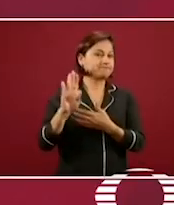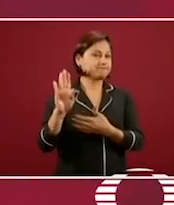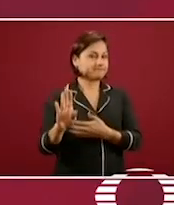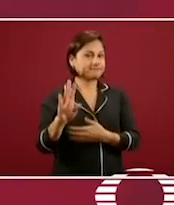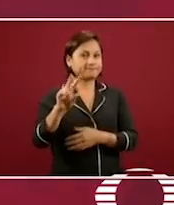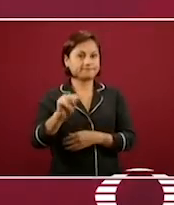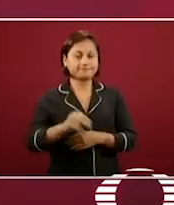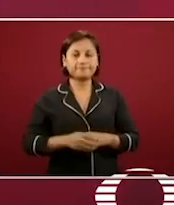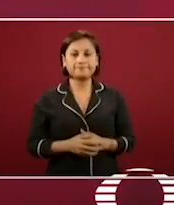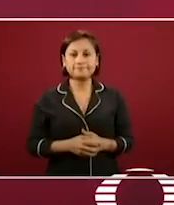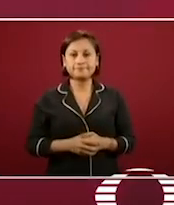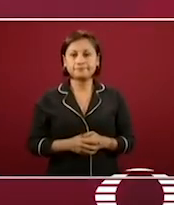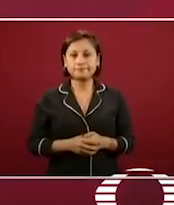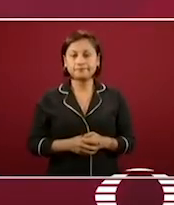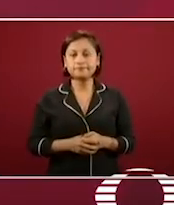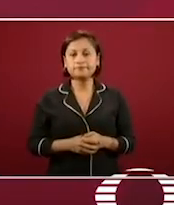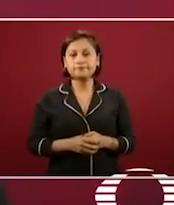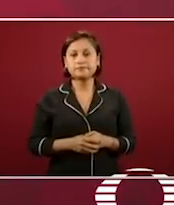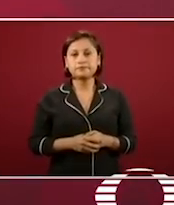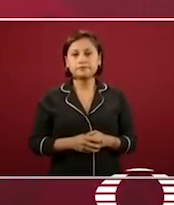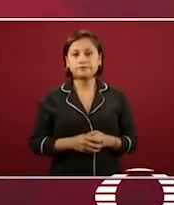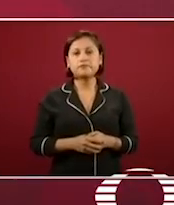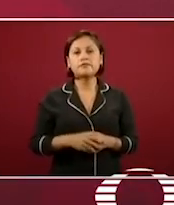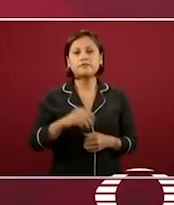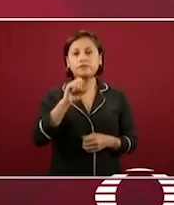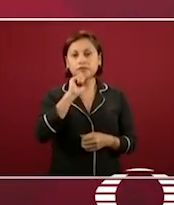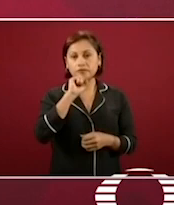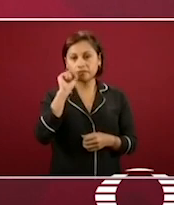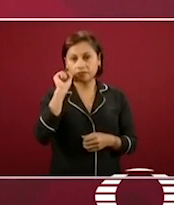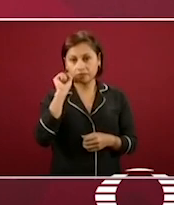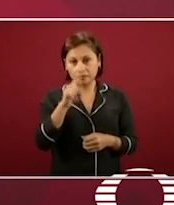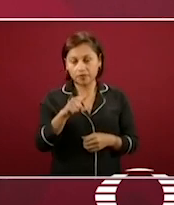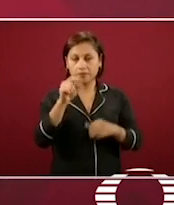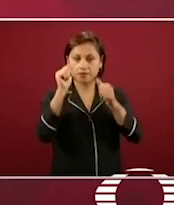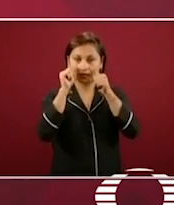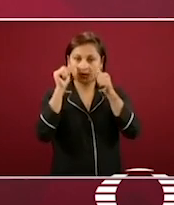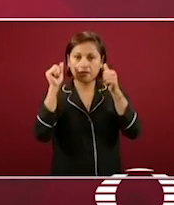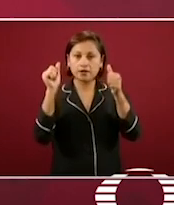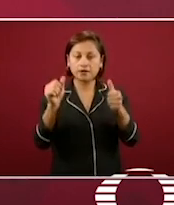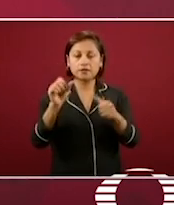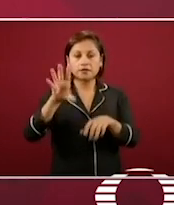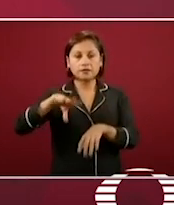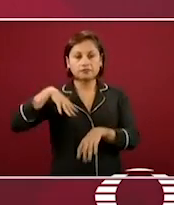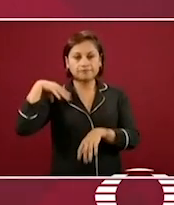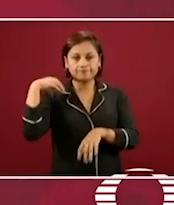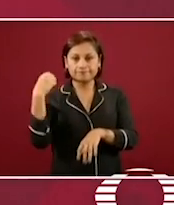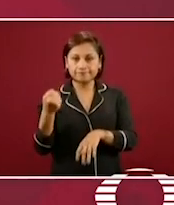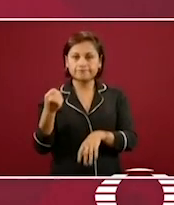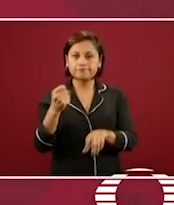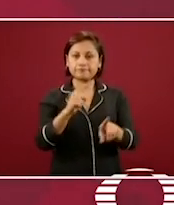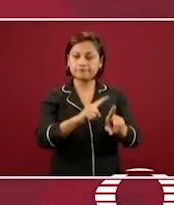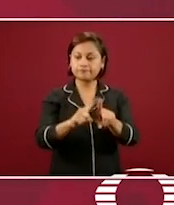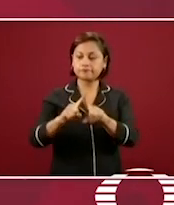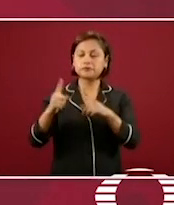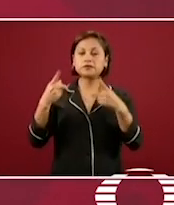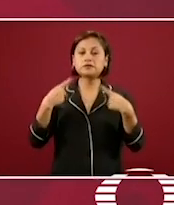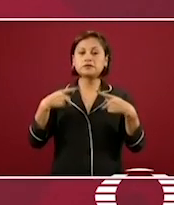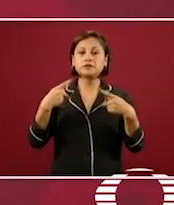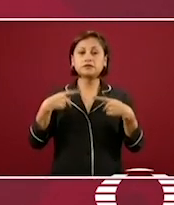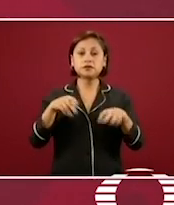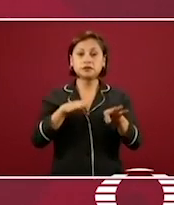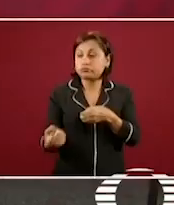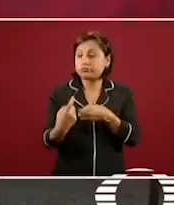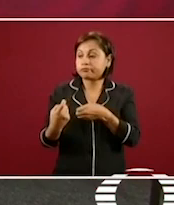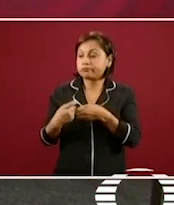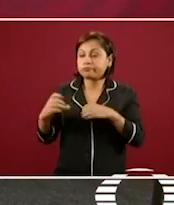conferencia matutina se informó que más de cinco millones de trabajadores son afectados por esquemas de subcontratación o outsourcing el